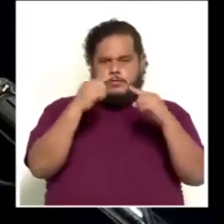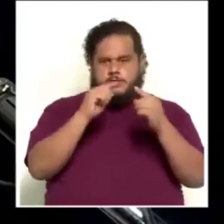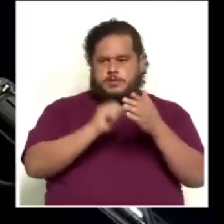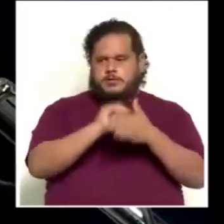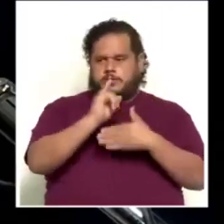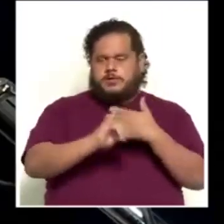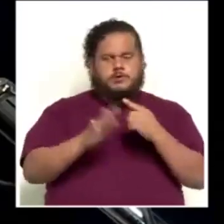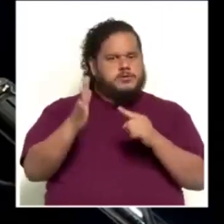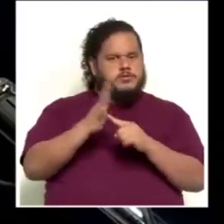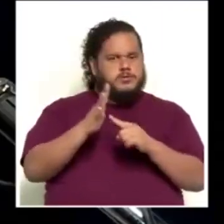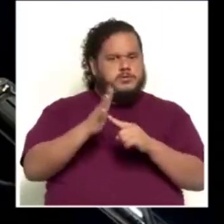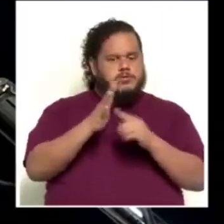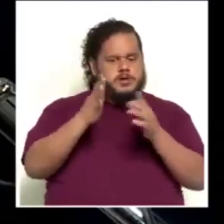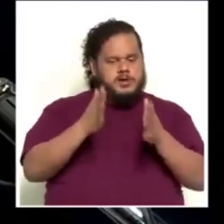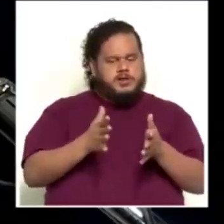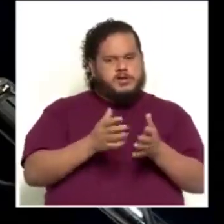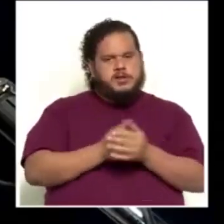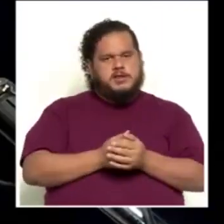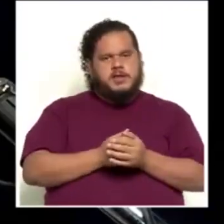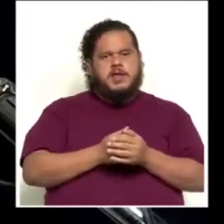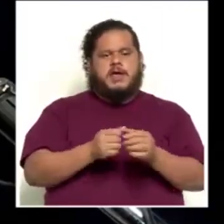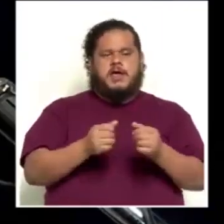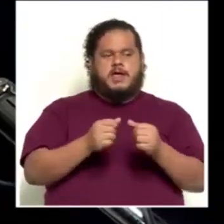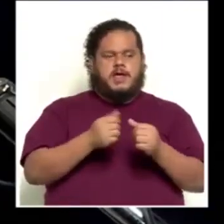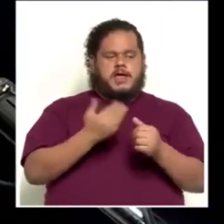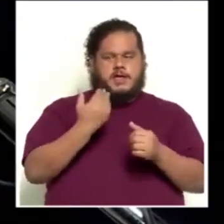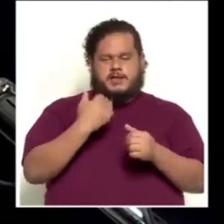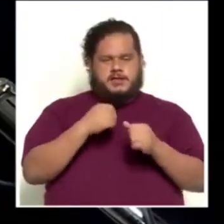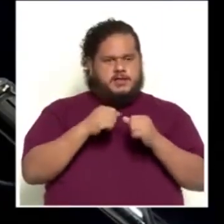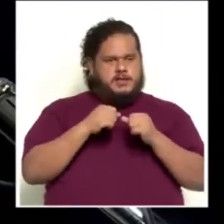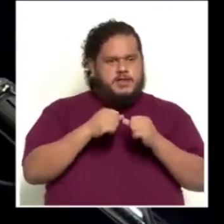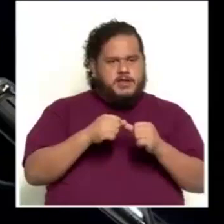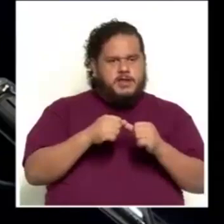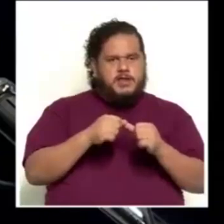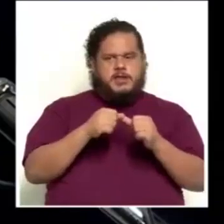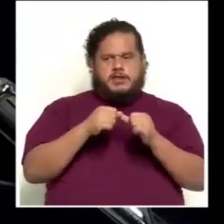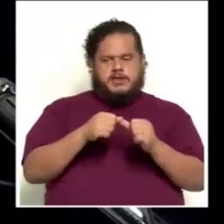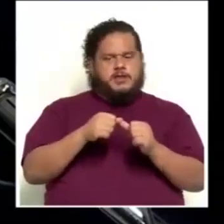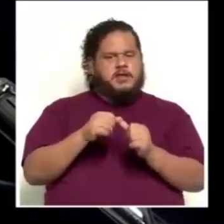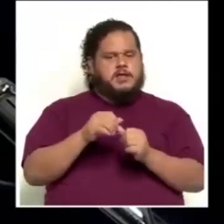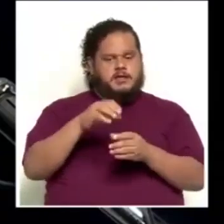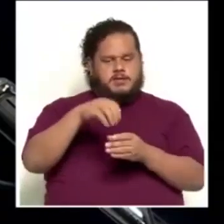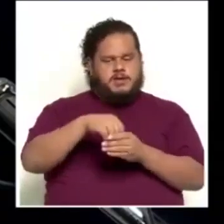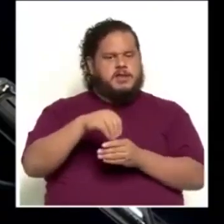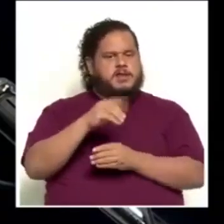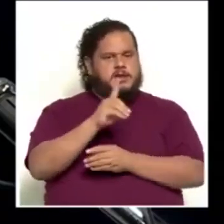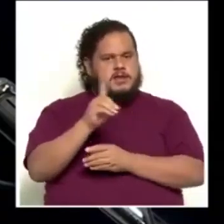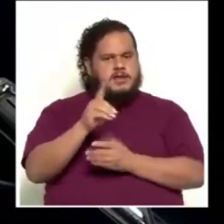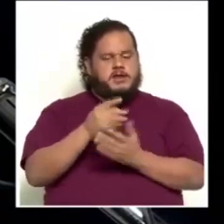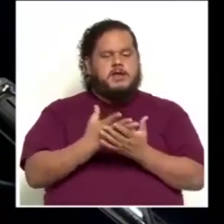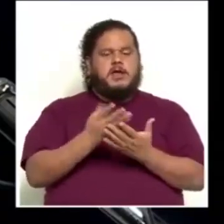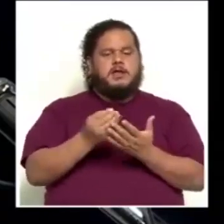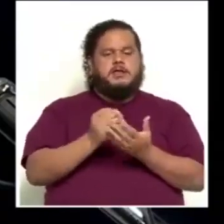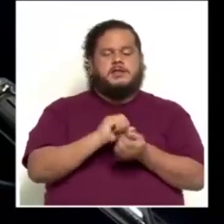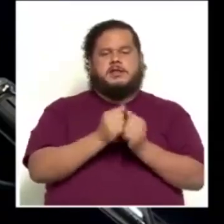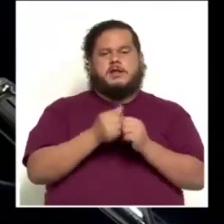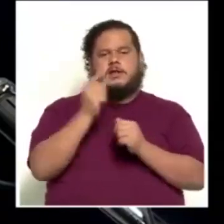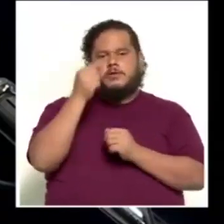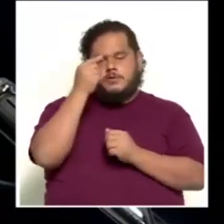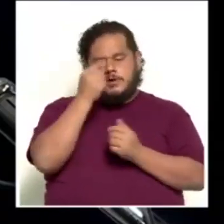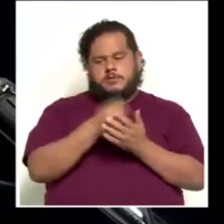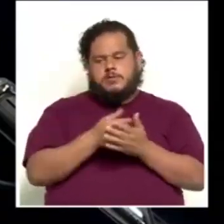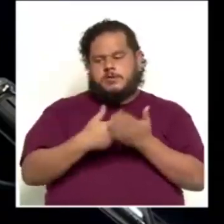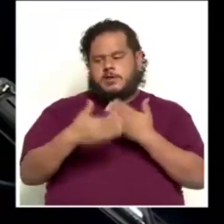proyectos populistas han sido y siguen siendo hoy en día de la derecha y se están enquistando en gobiernos que antes